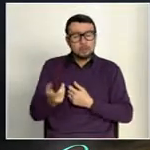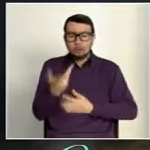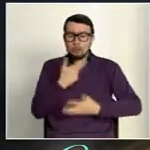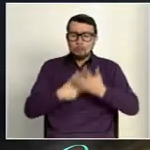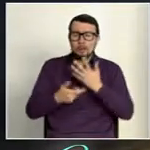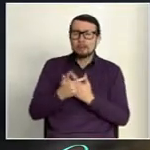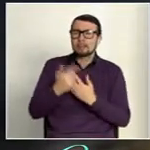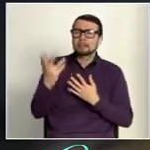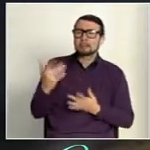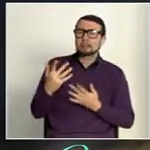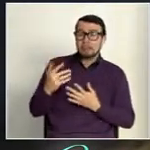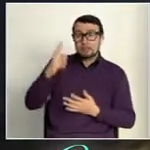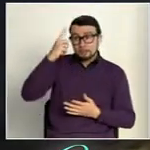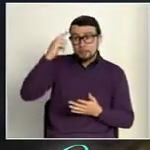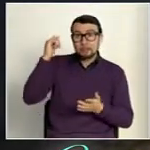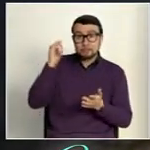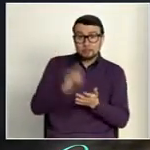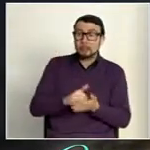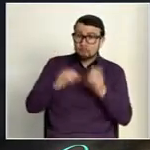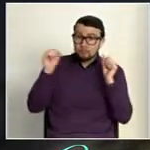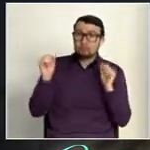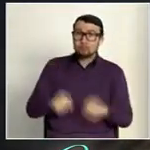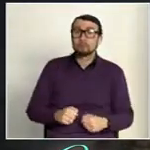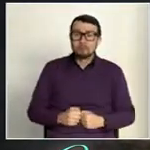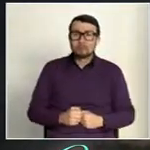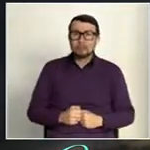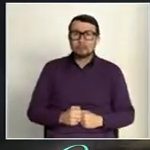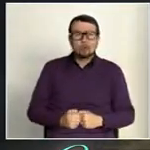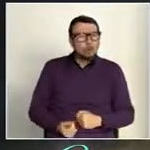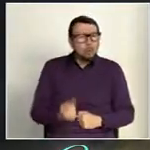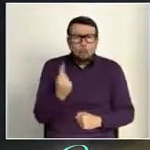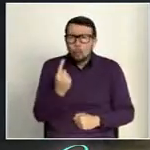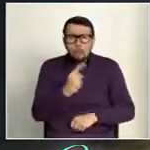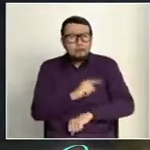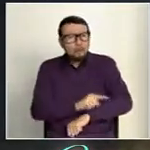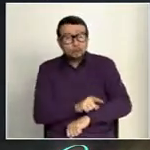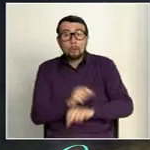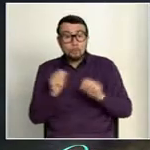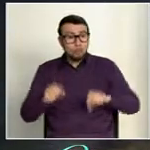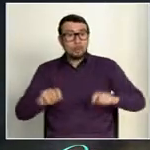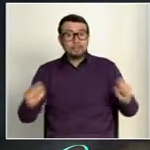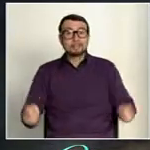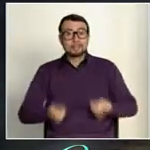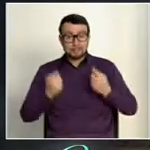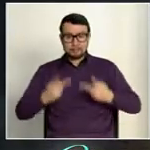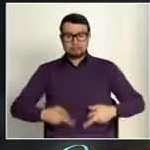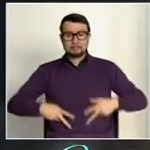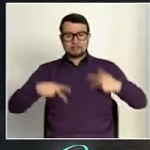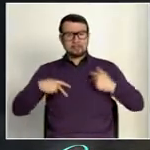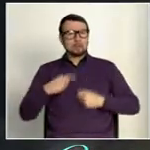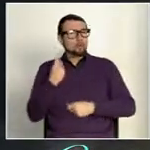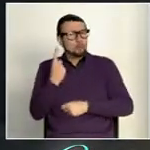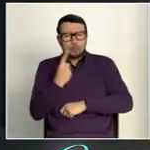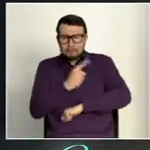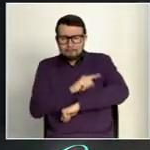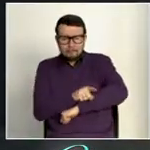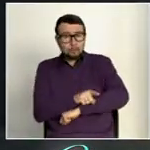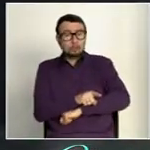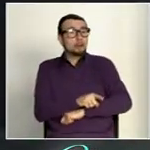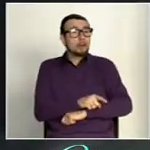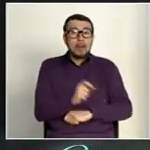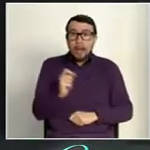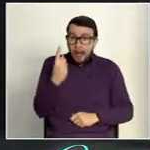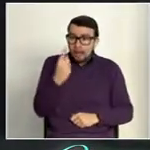esperar, creer, vencer y ser. En un simple minuto se puede salvar una vida. Tan solo un minuto para incentivar a alguien